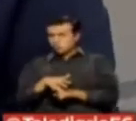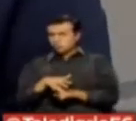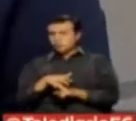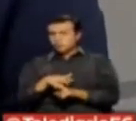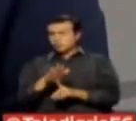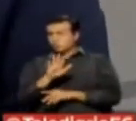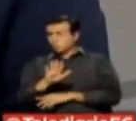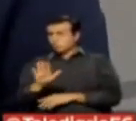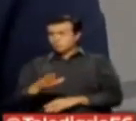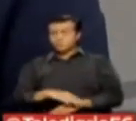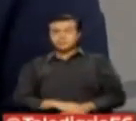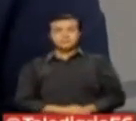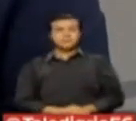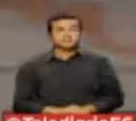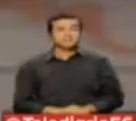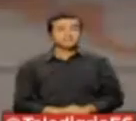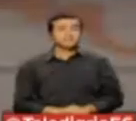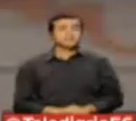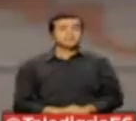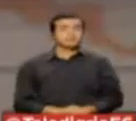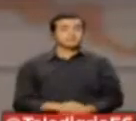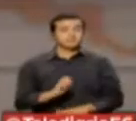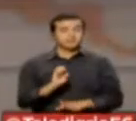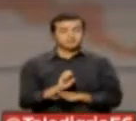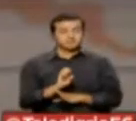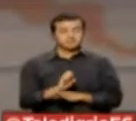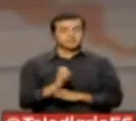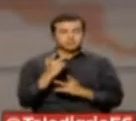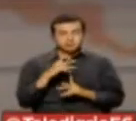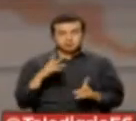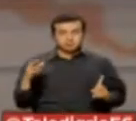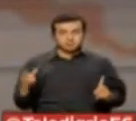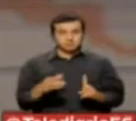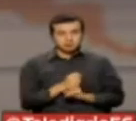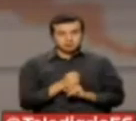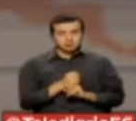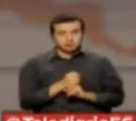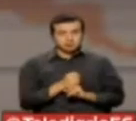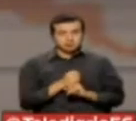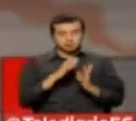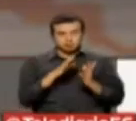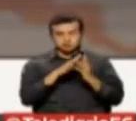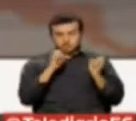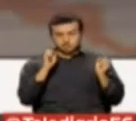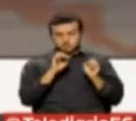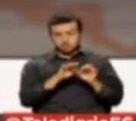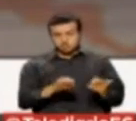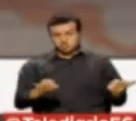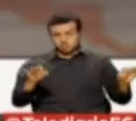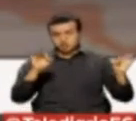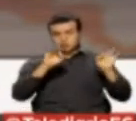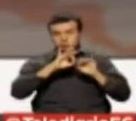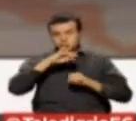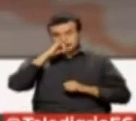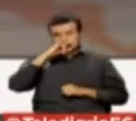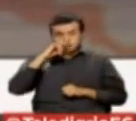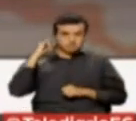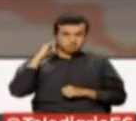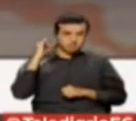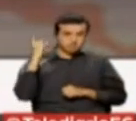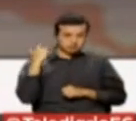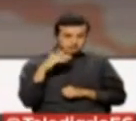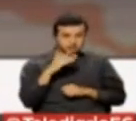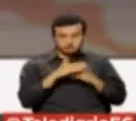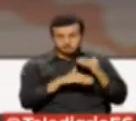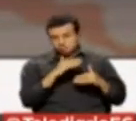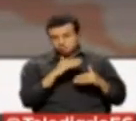instituciones bueno el ecuador se ha logrado realmente comprender la importancia de la primera infancia que